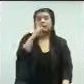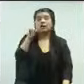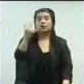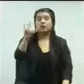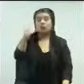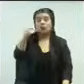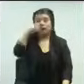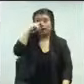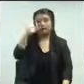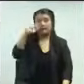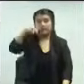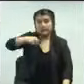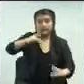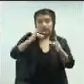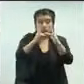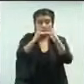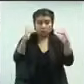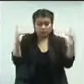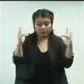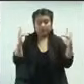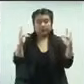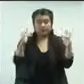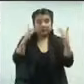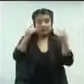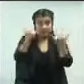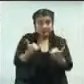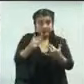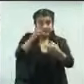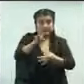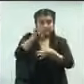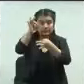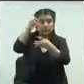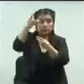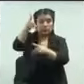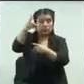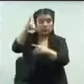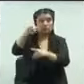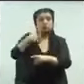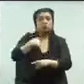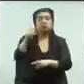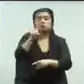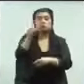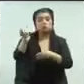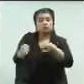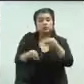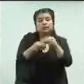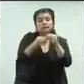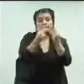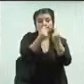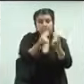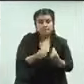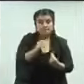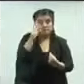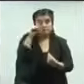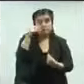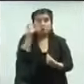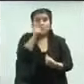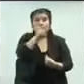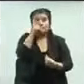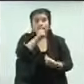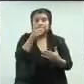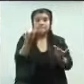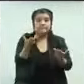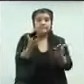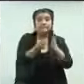puente, mire, que ya entregamos el documento y yo ni siquiera lo puedo incluir en presupuesto, porque no ha sido capaz